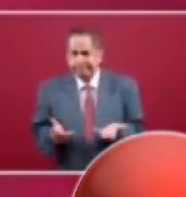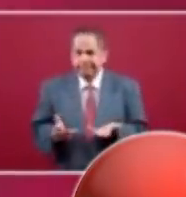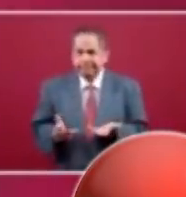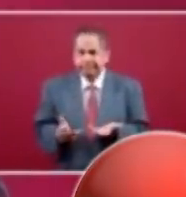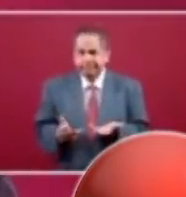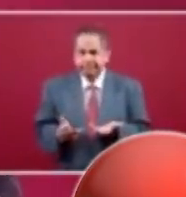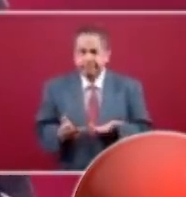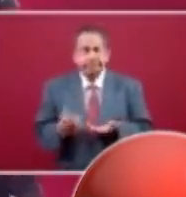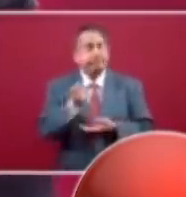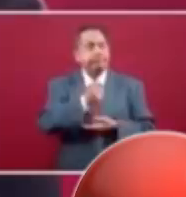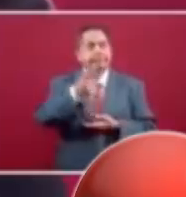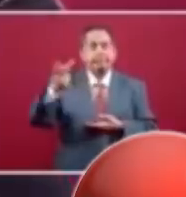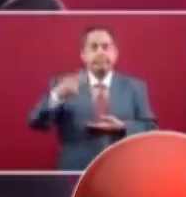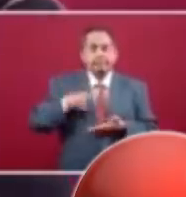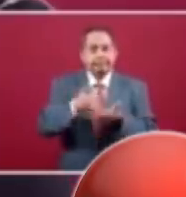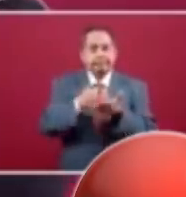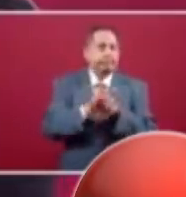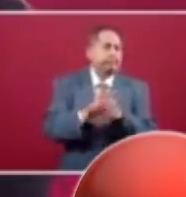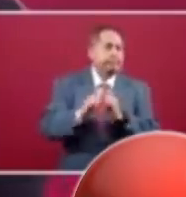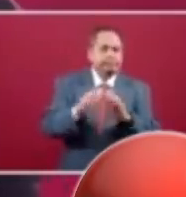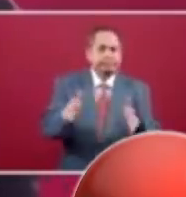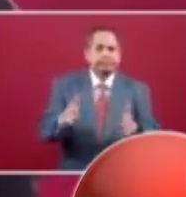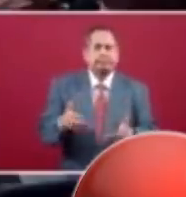y si querían las publicaban